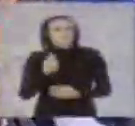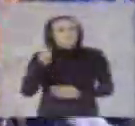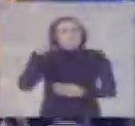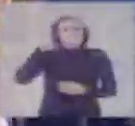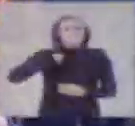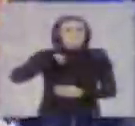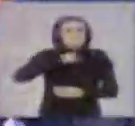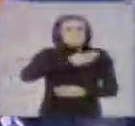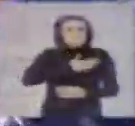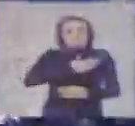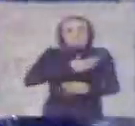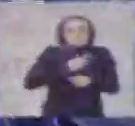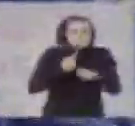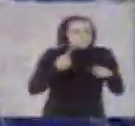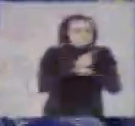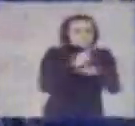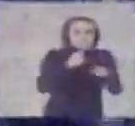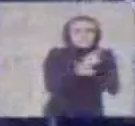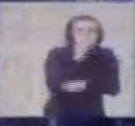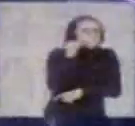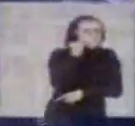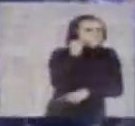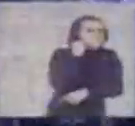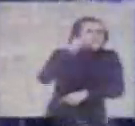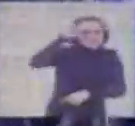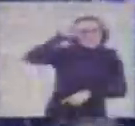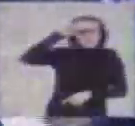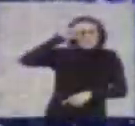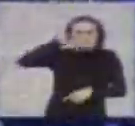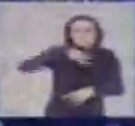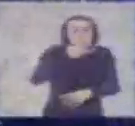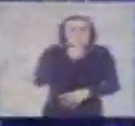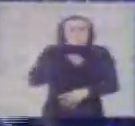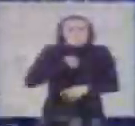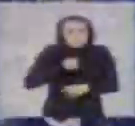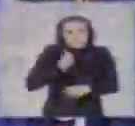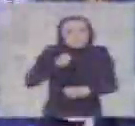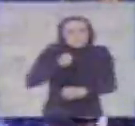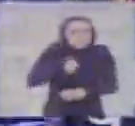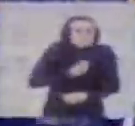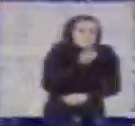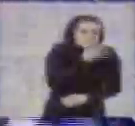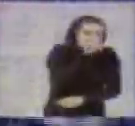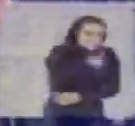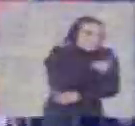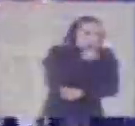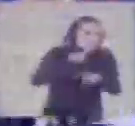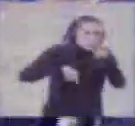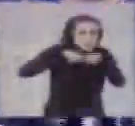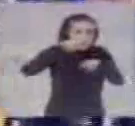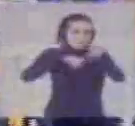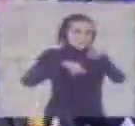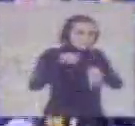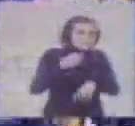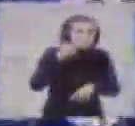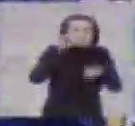de inseguridad. No sabía si me iba a salir igual a como lo hice